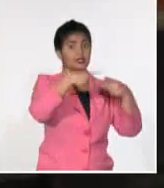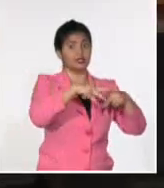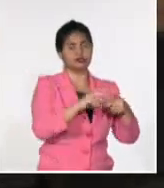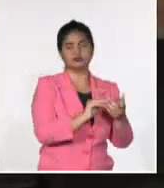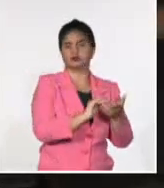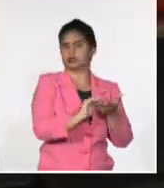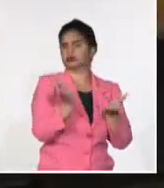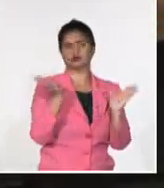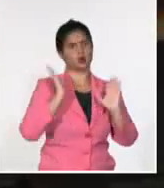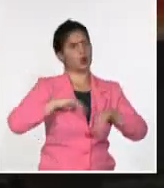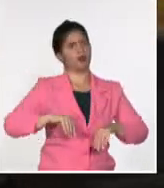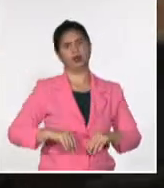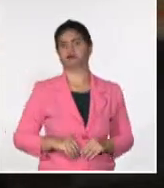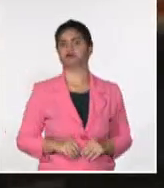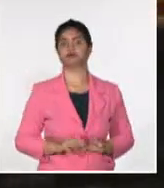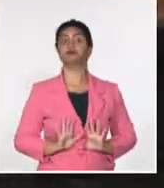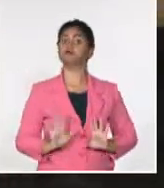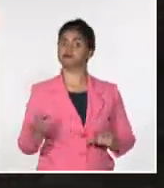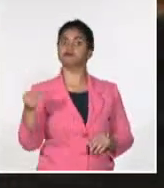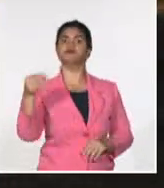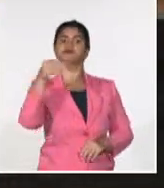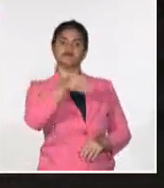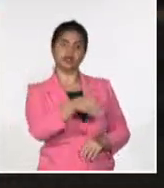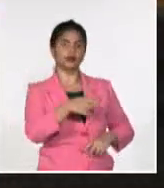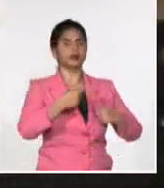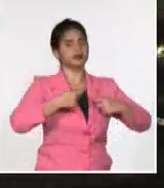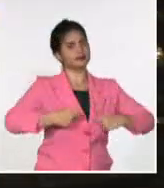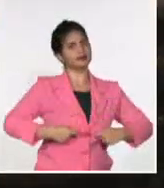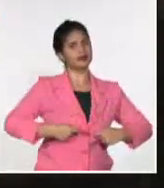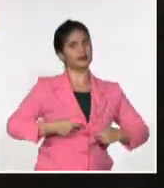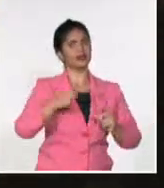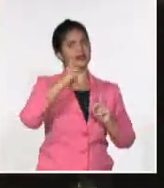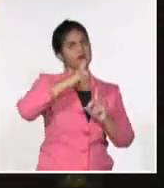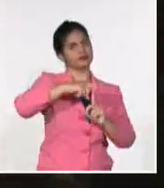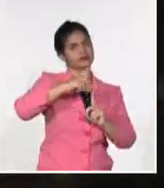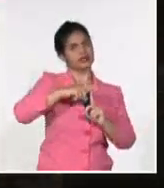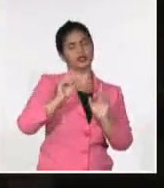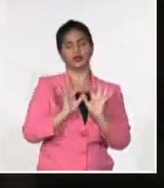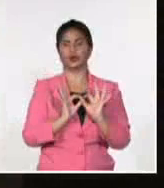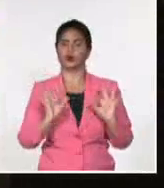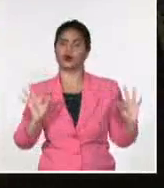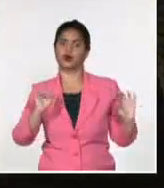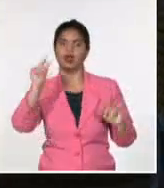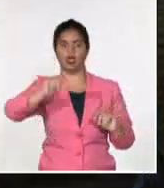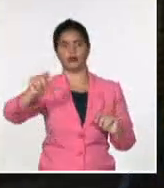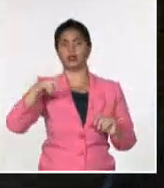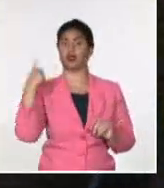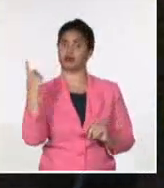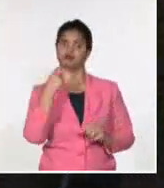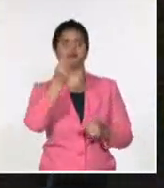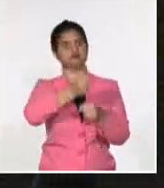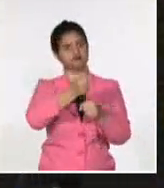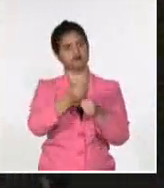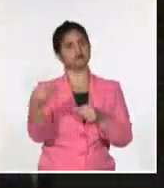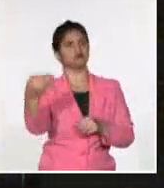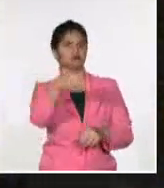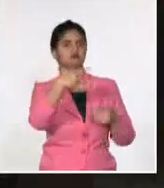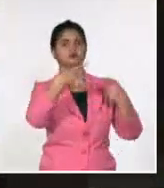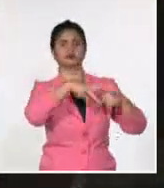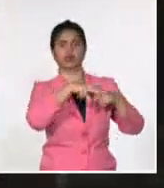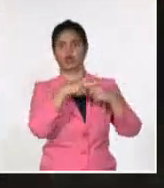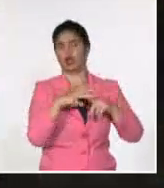esta responsabilidad. Entonces decidimos, por parte de los técnicos y los especialistas nuestros, efectuar el mantenimiento. Es un